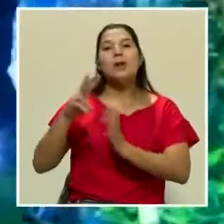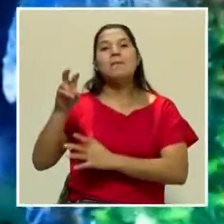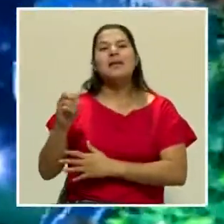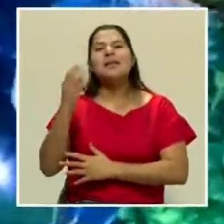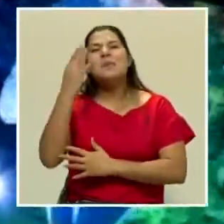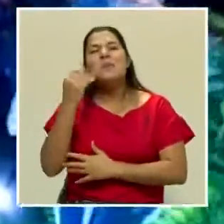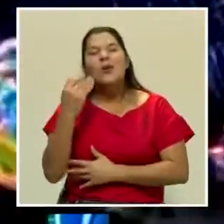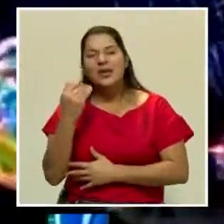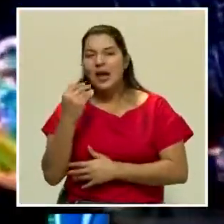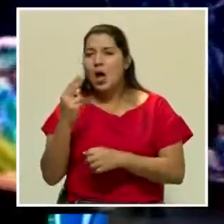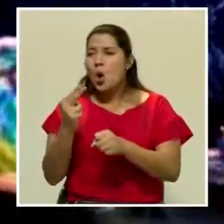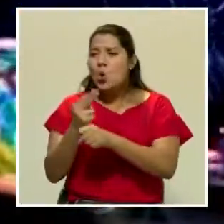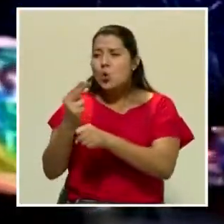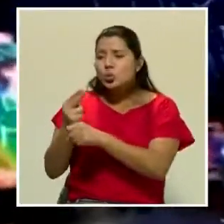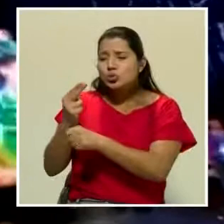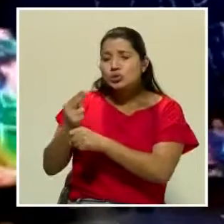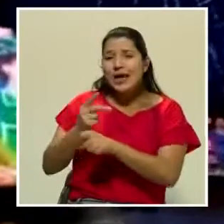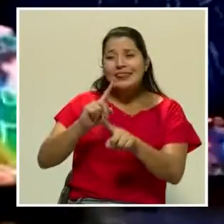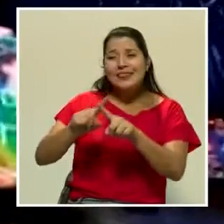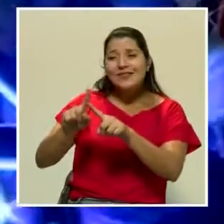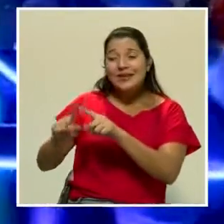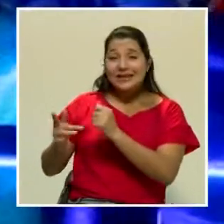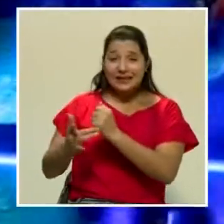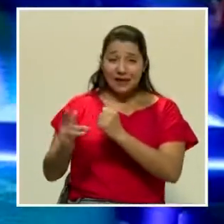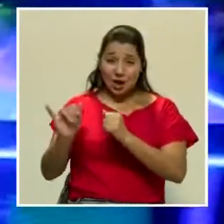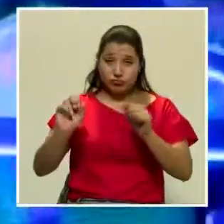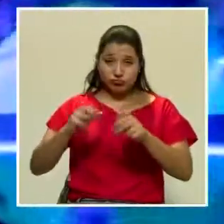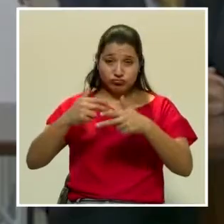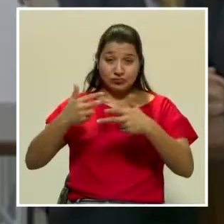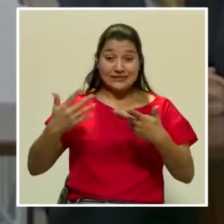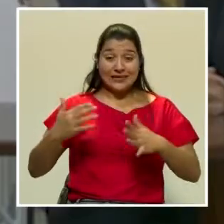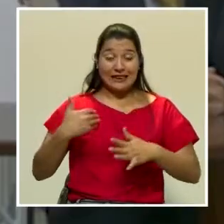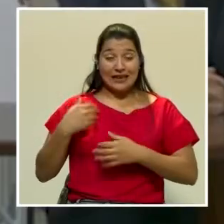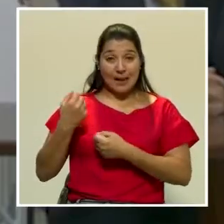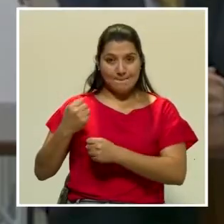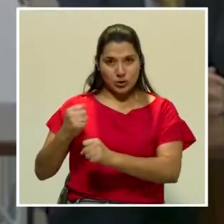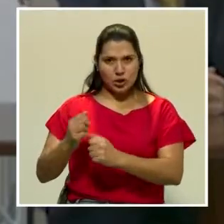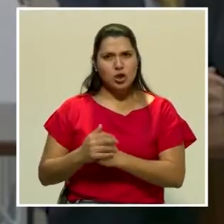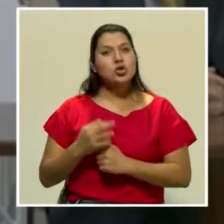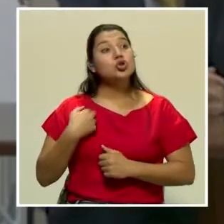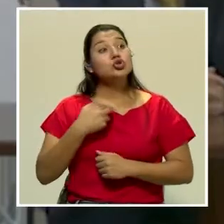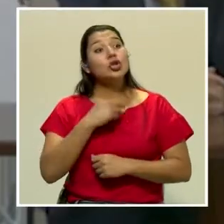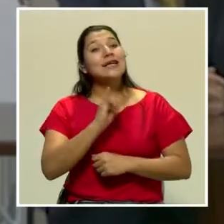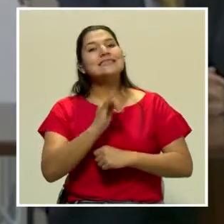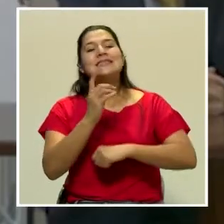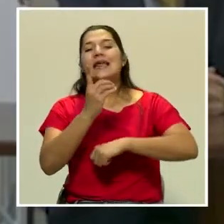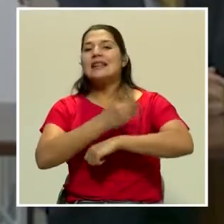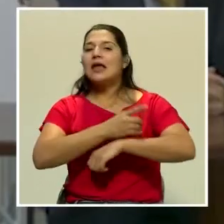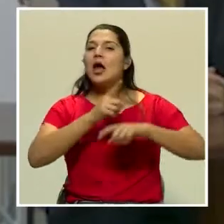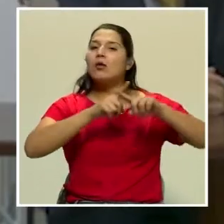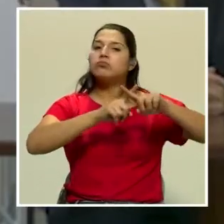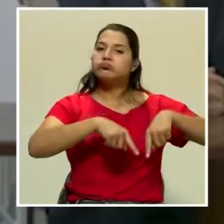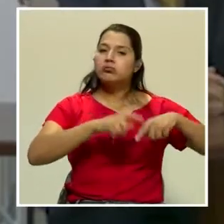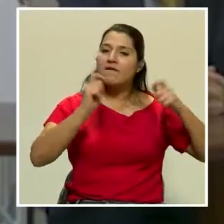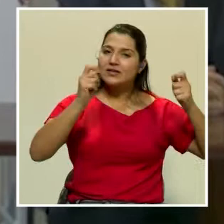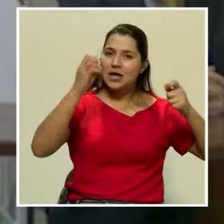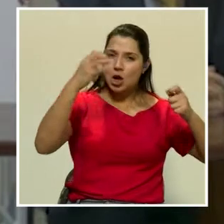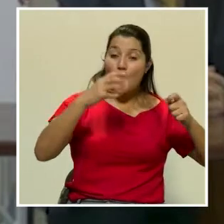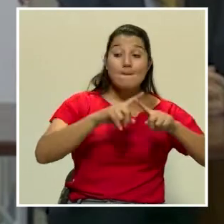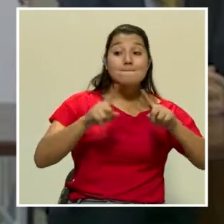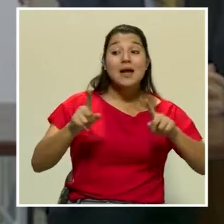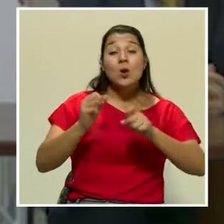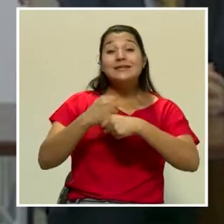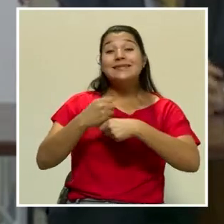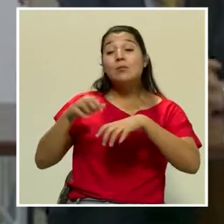que utilizarán todos los mecanismos virtuales que tiene la municipalidad. Vamos a hacer actividades virtuales con